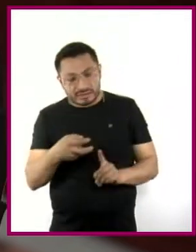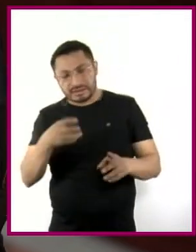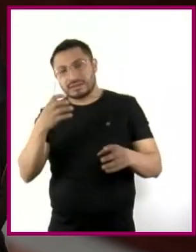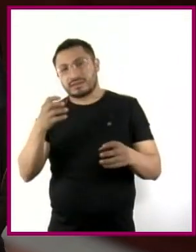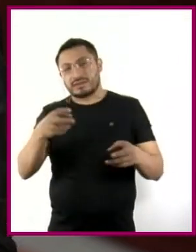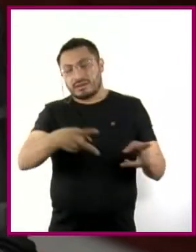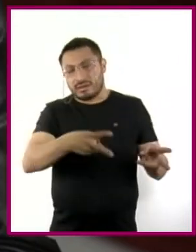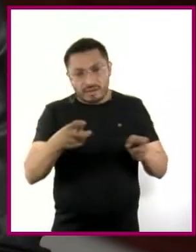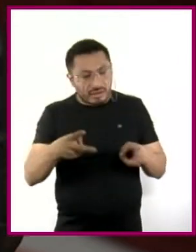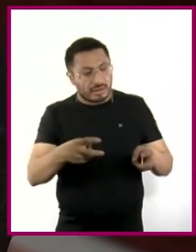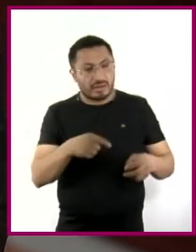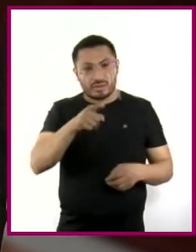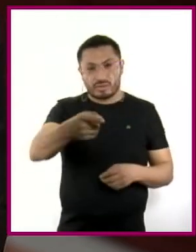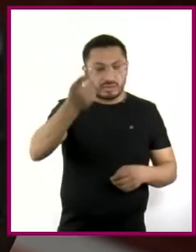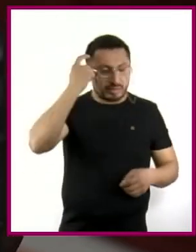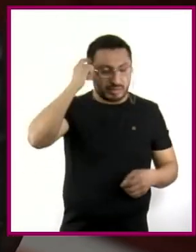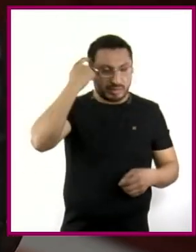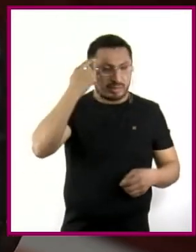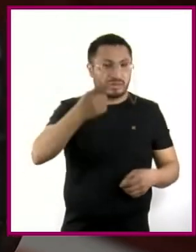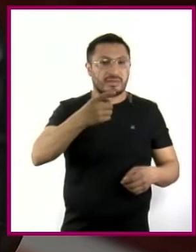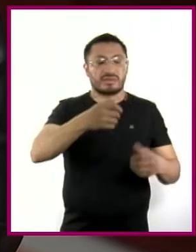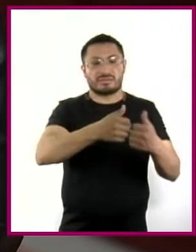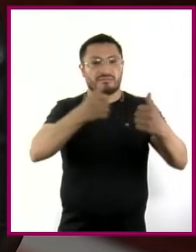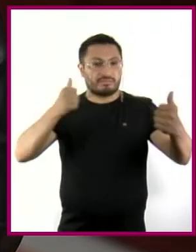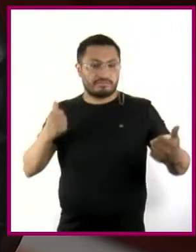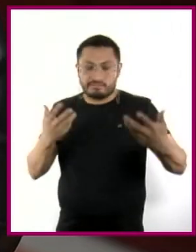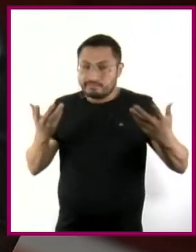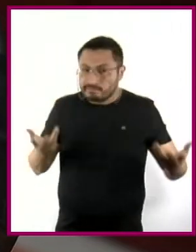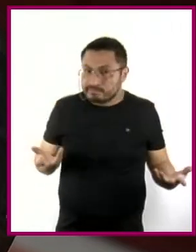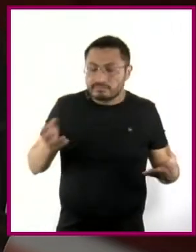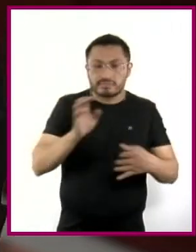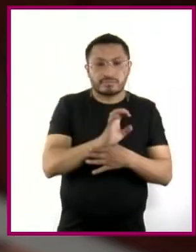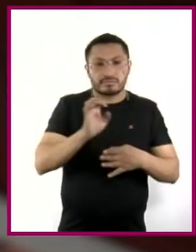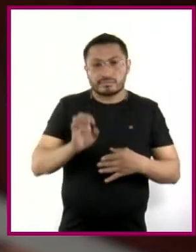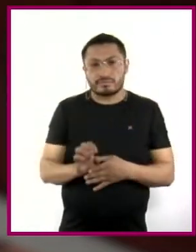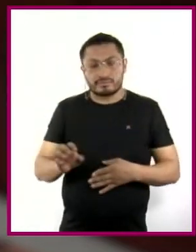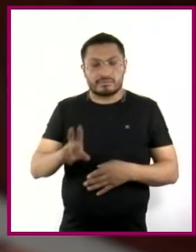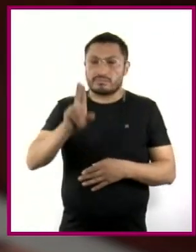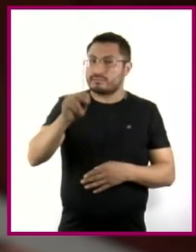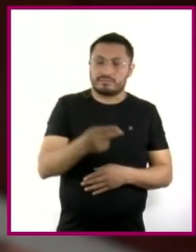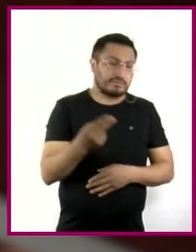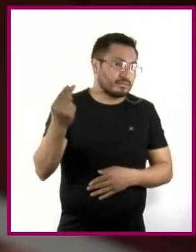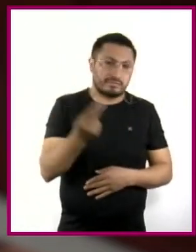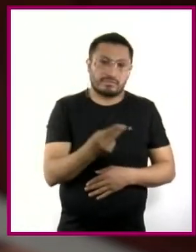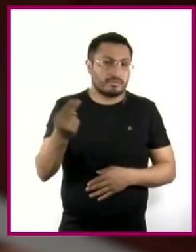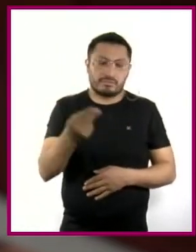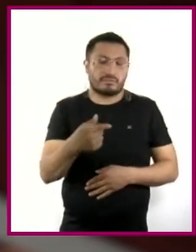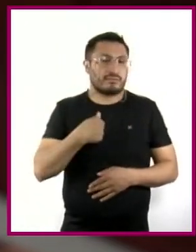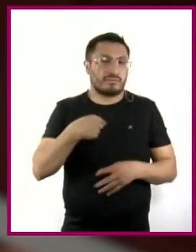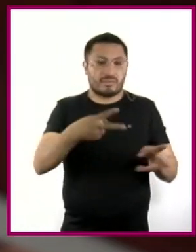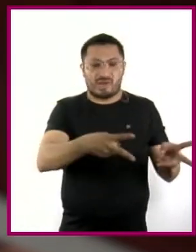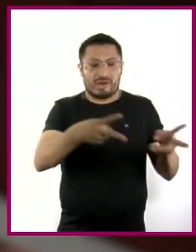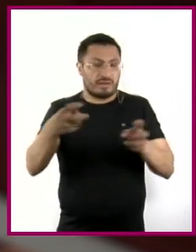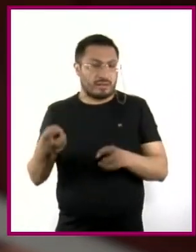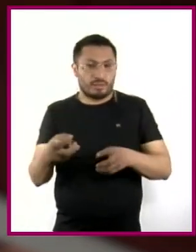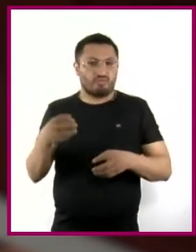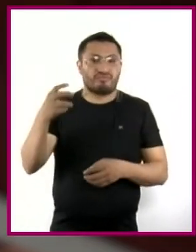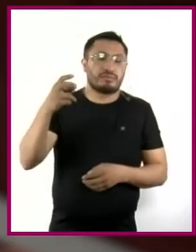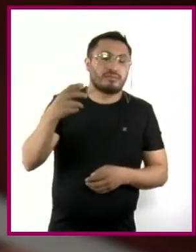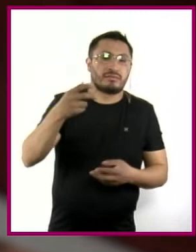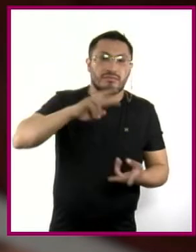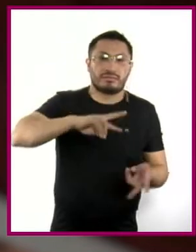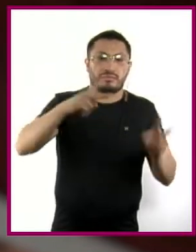conmigo y ya no quieras hablarme. Entonces, no sería una necesidad lo que me llevó a robarte la consola, sino